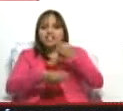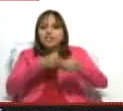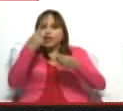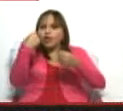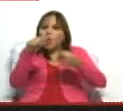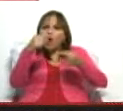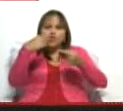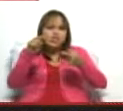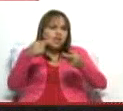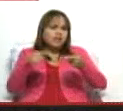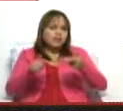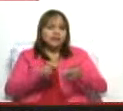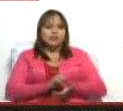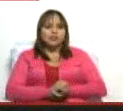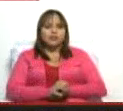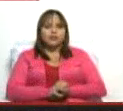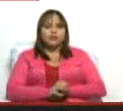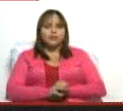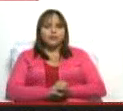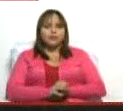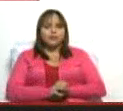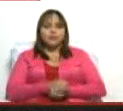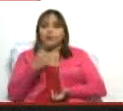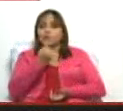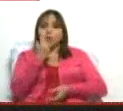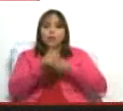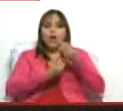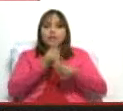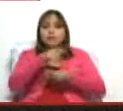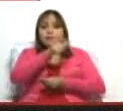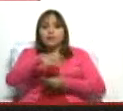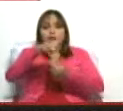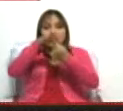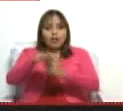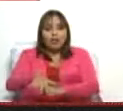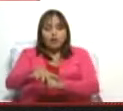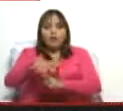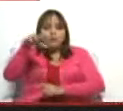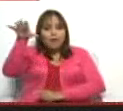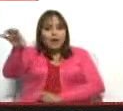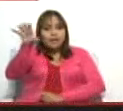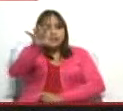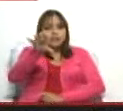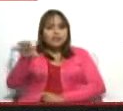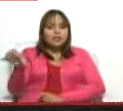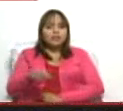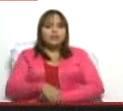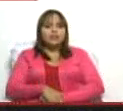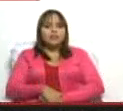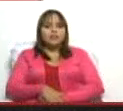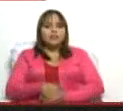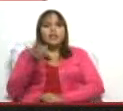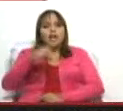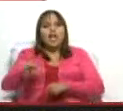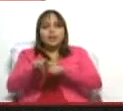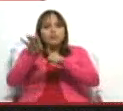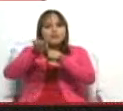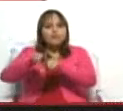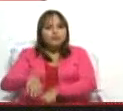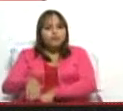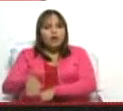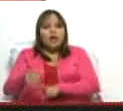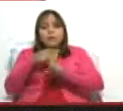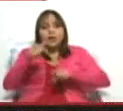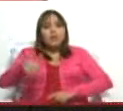que solo hacen los colonialistas en los países que efectivamente son colonia, pero nosotros no somos